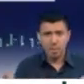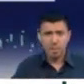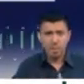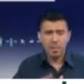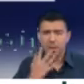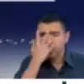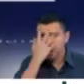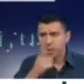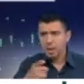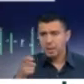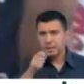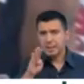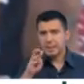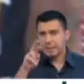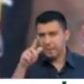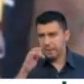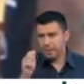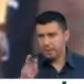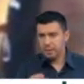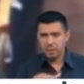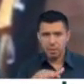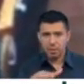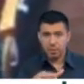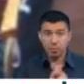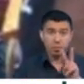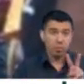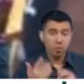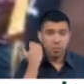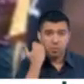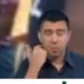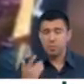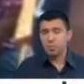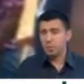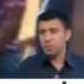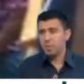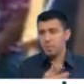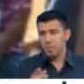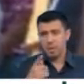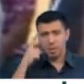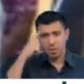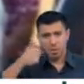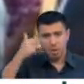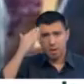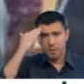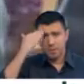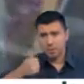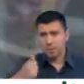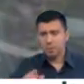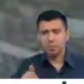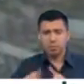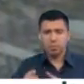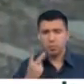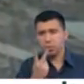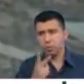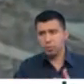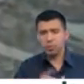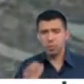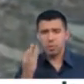Gibraltar se ve muy afectada. Dos de ellas son madres, cabezas de familia, y cuatro con más de 30 días de permanencia en la